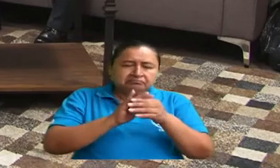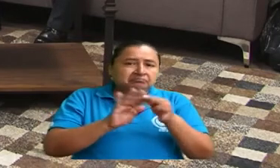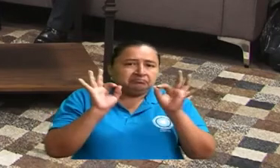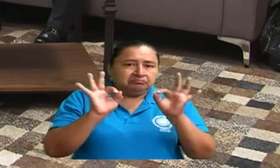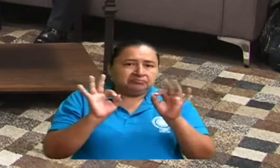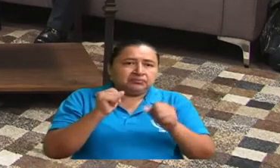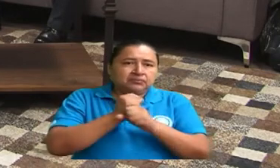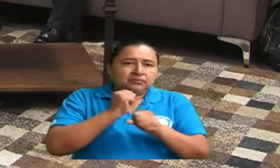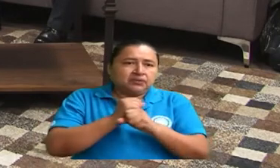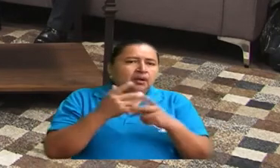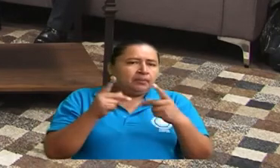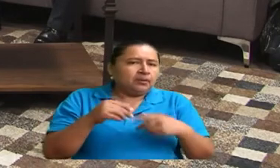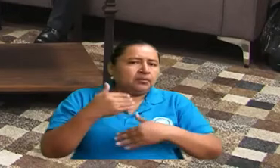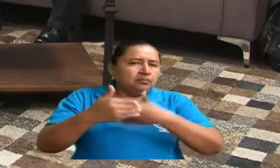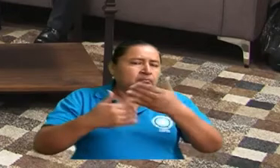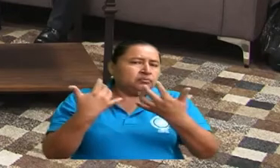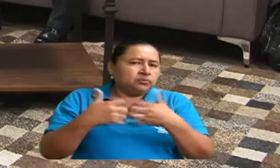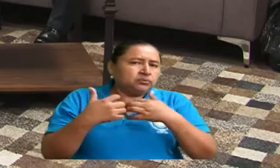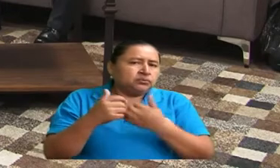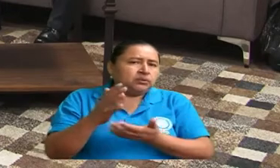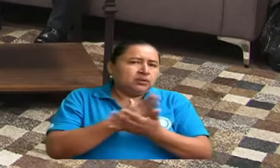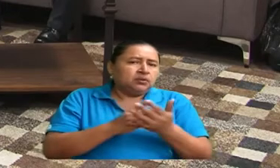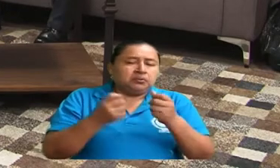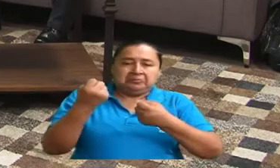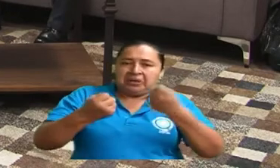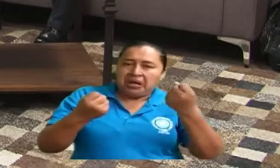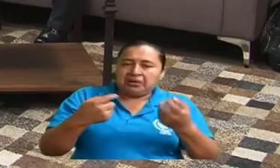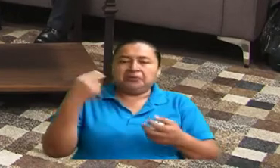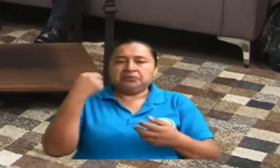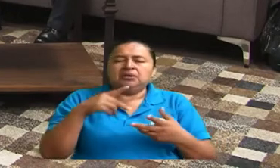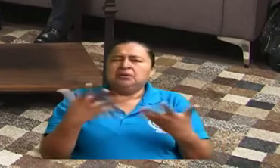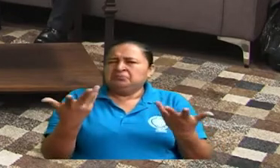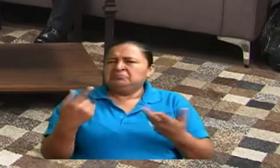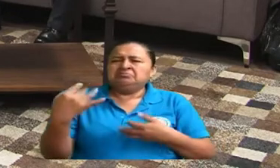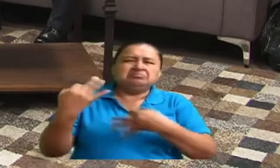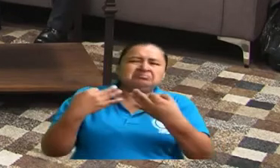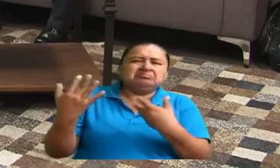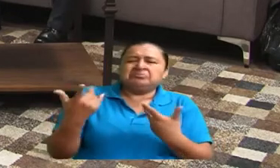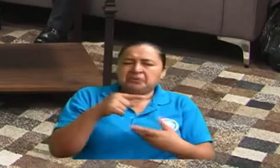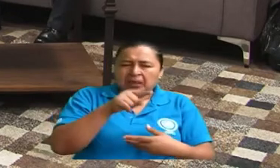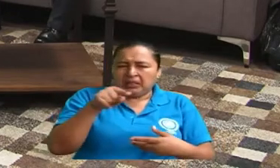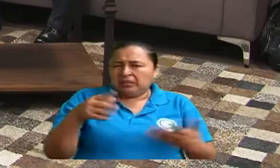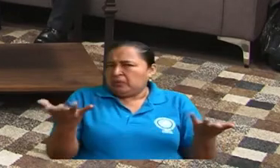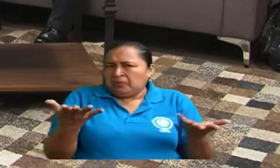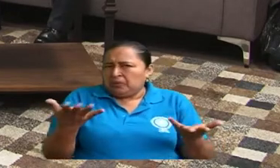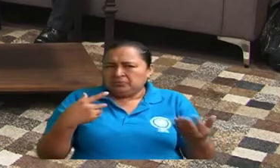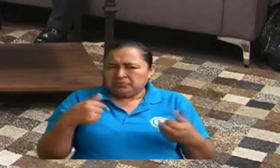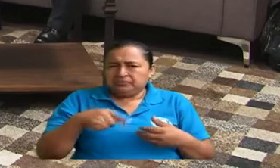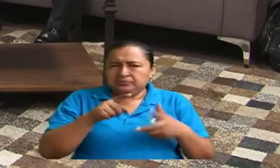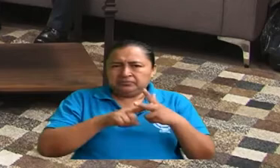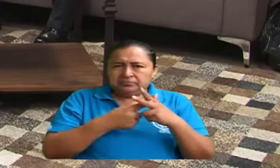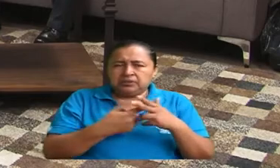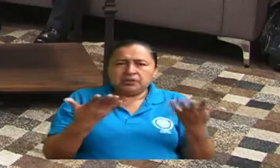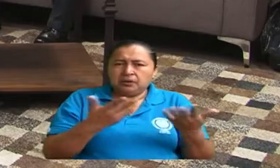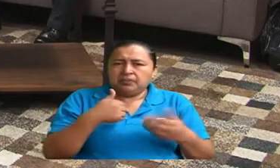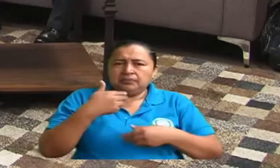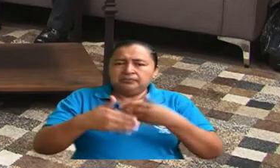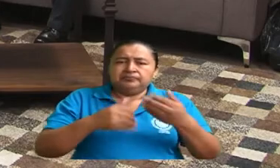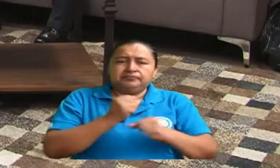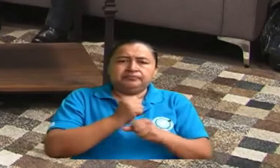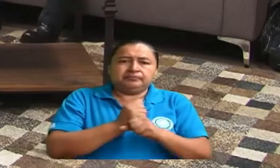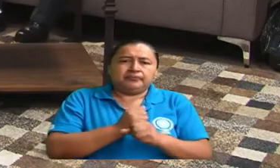elaborados, pero también para procesos industriales, algunos automovilísticos. Si nos explica cómo llegamos a este punto, todo esto parte de material reciclado,